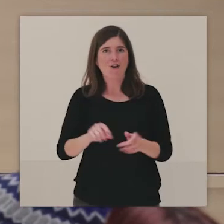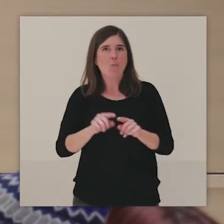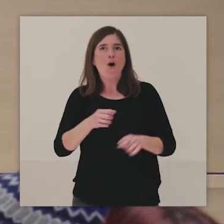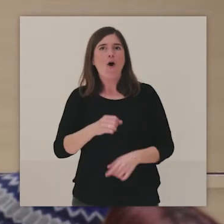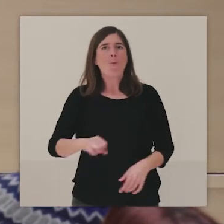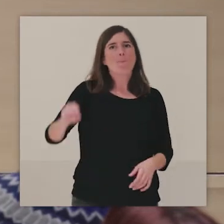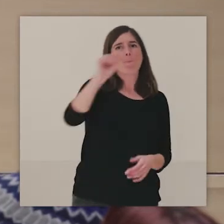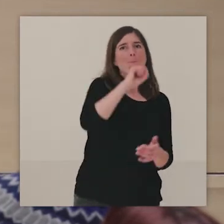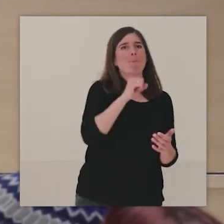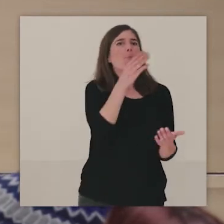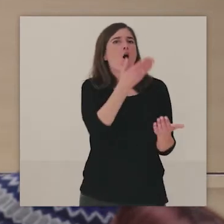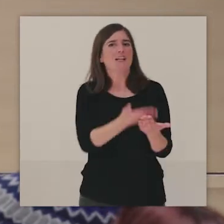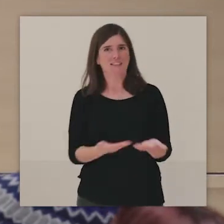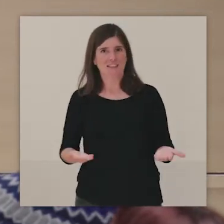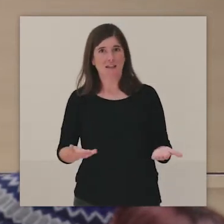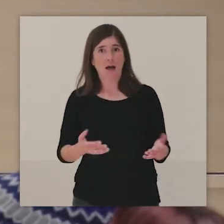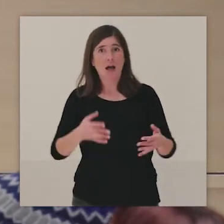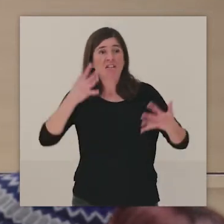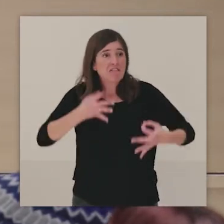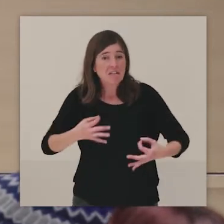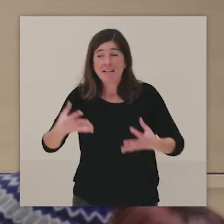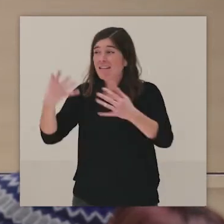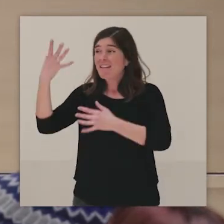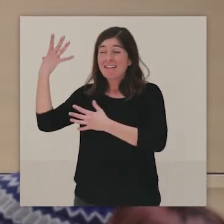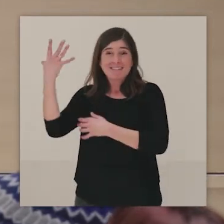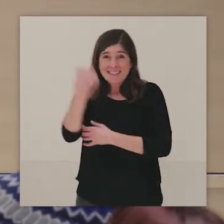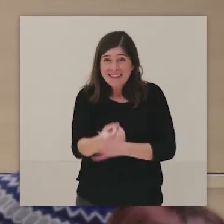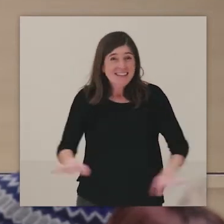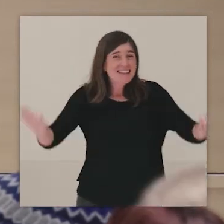Pura poesía, qué maravilla, por Dios. ¿De qué nos hemos enterado?